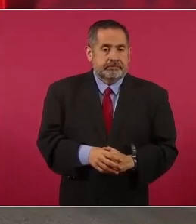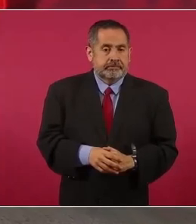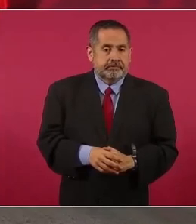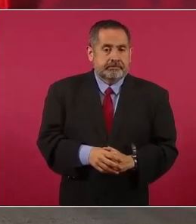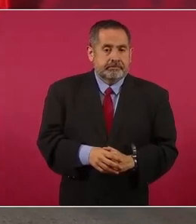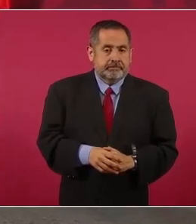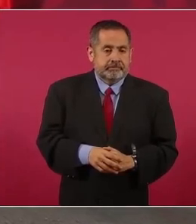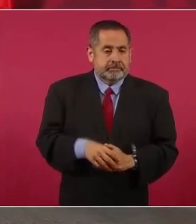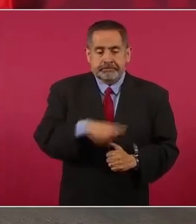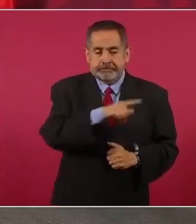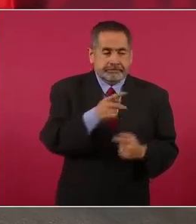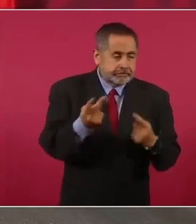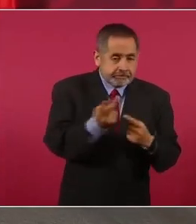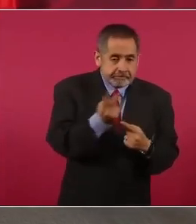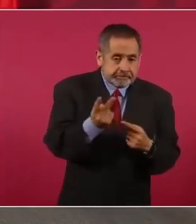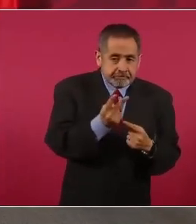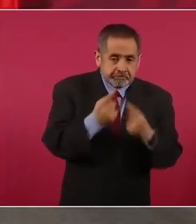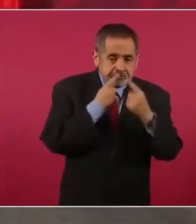se ponen de acuerdo